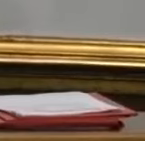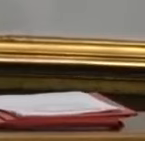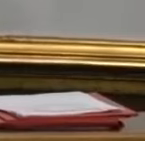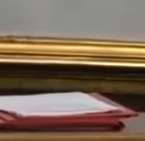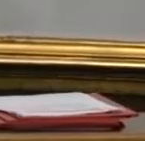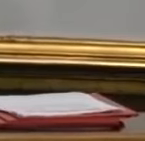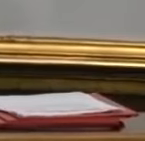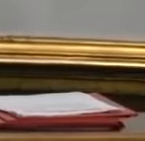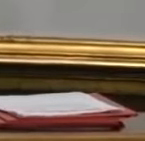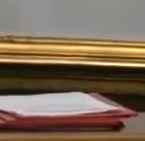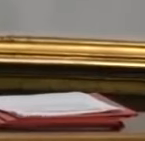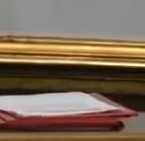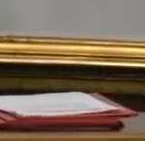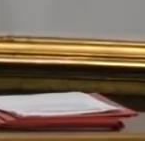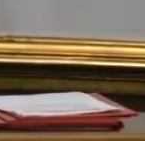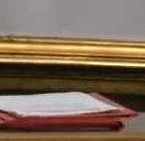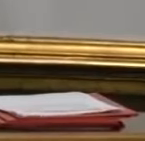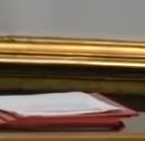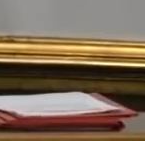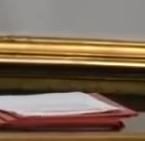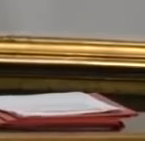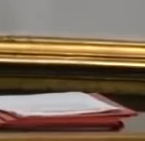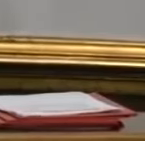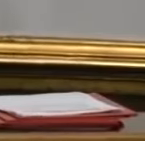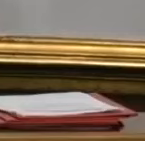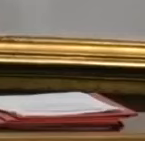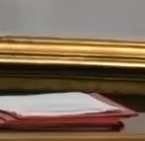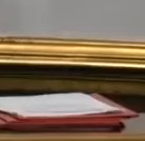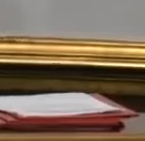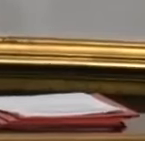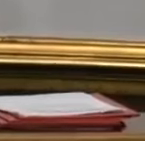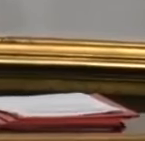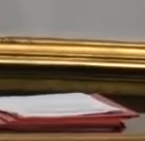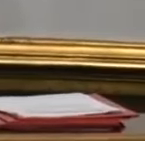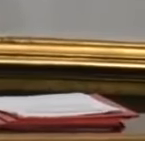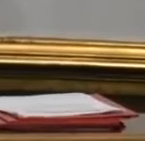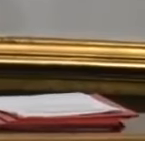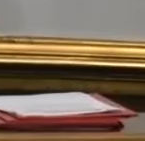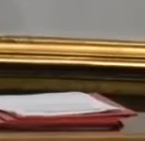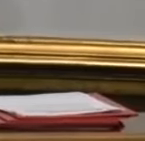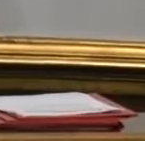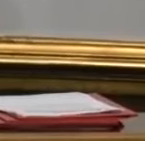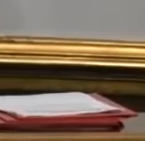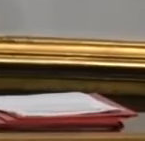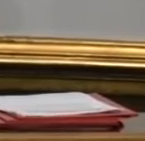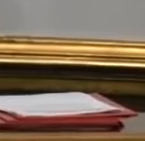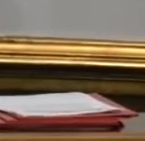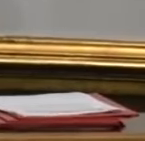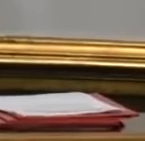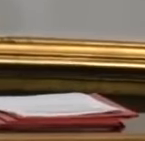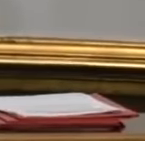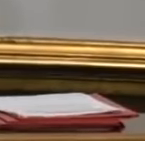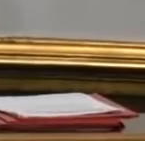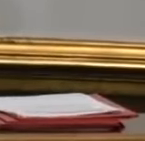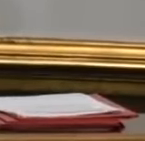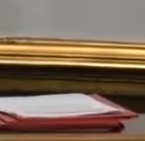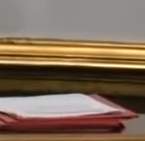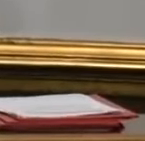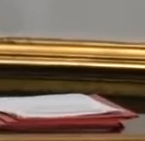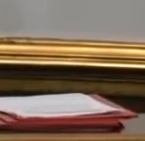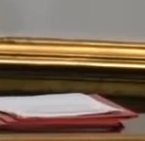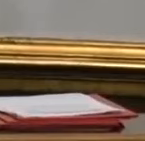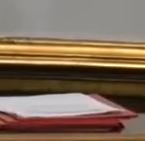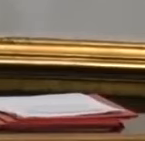con muchísima fuerza el trabajo para la consecución de esta ley. En cuanto me den la ley en la mano, se la entrego a